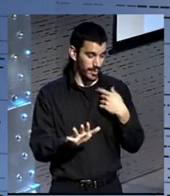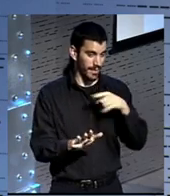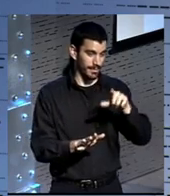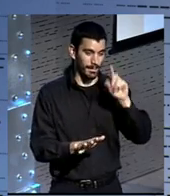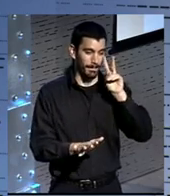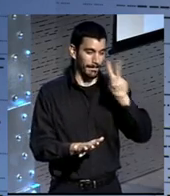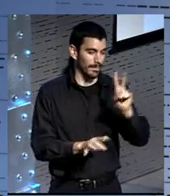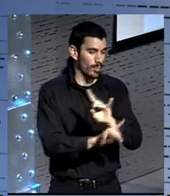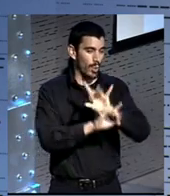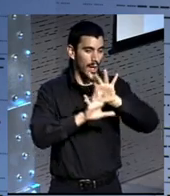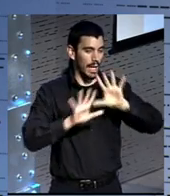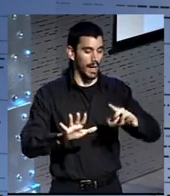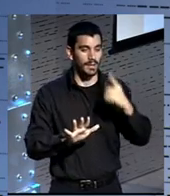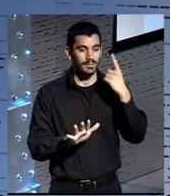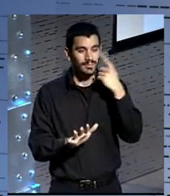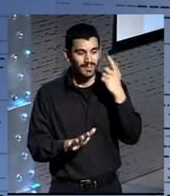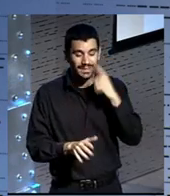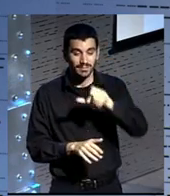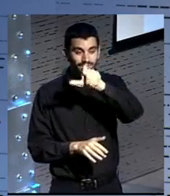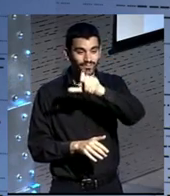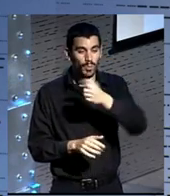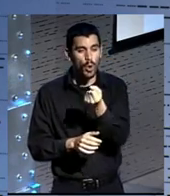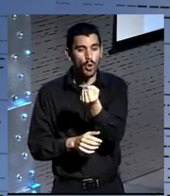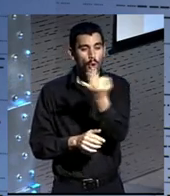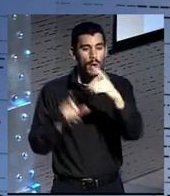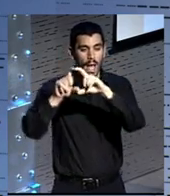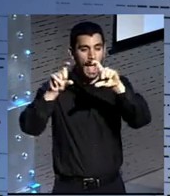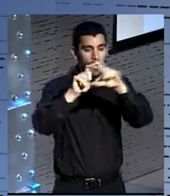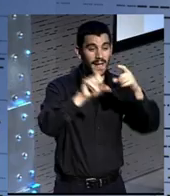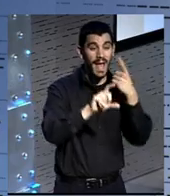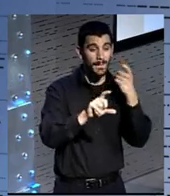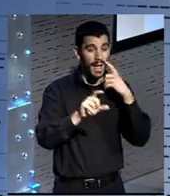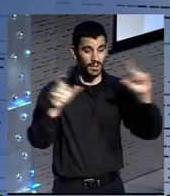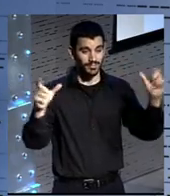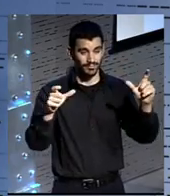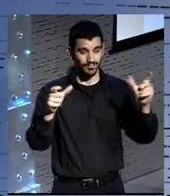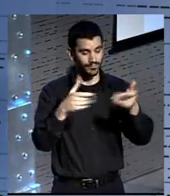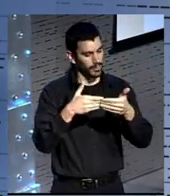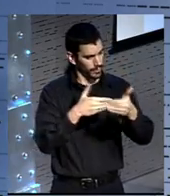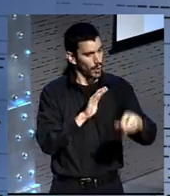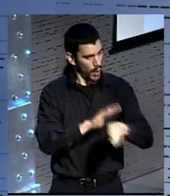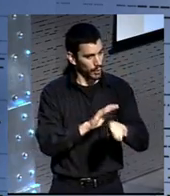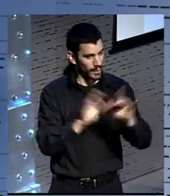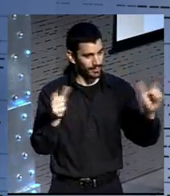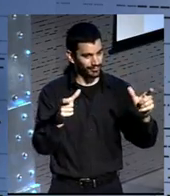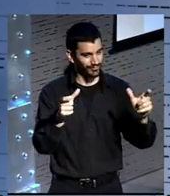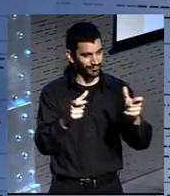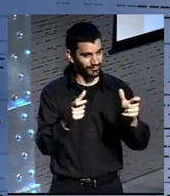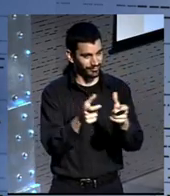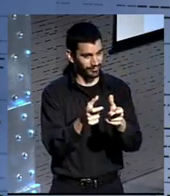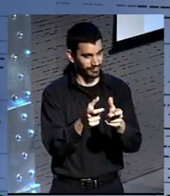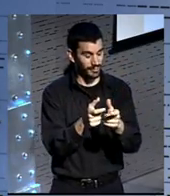que el censo de oferentes bancarios se va a seguir reduciendo. Lo cual no quiere decir necesariamente que